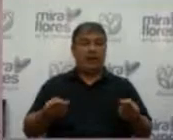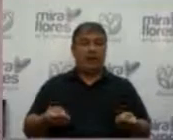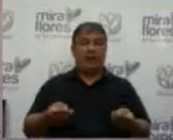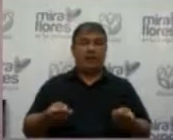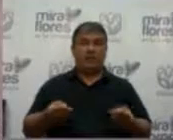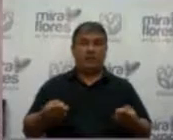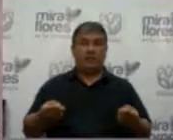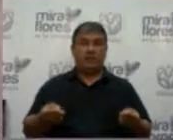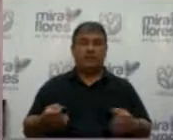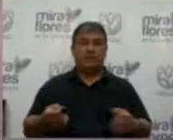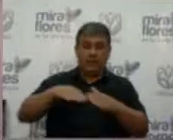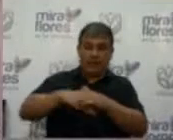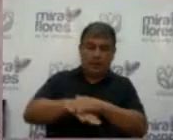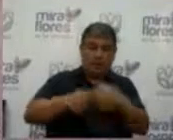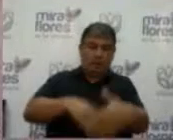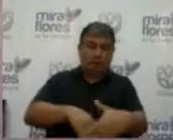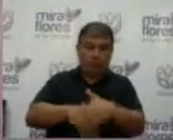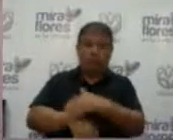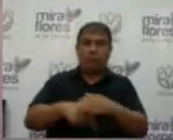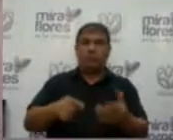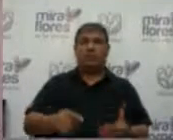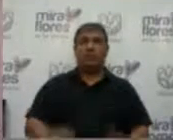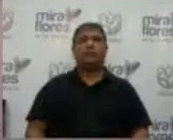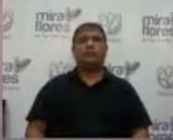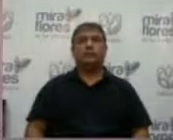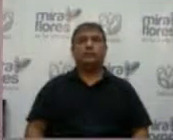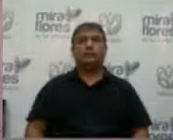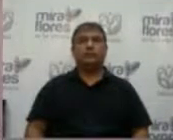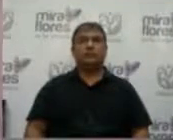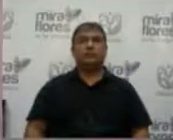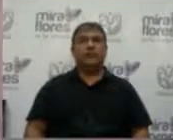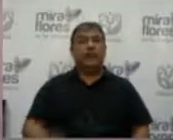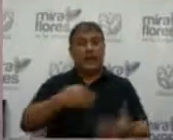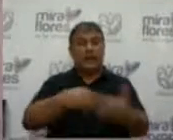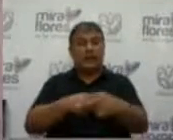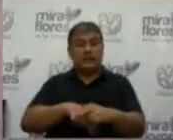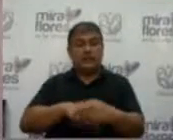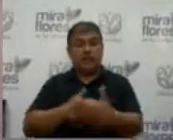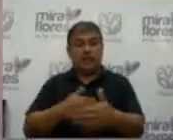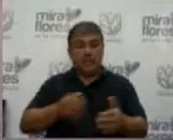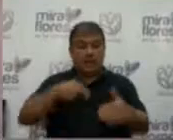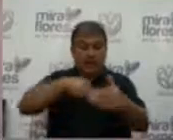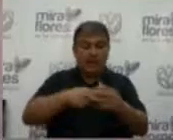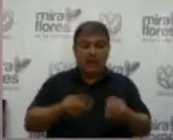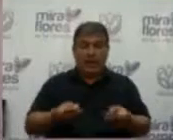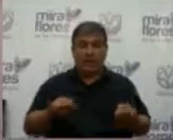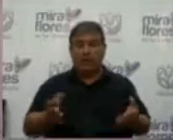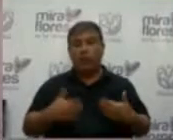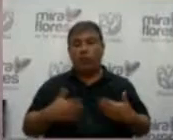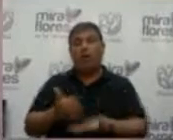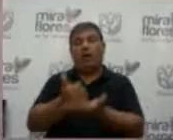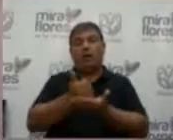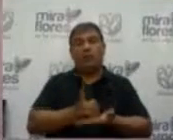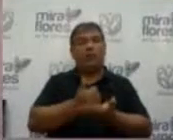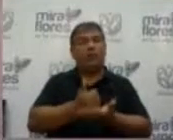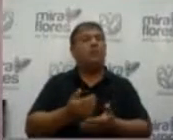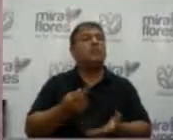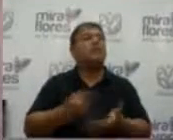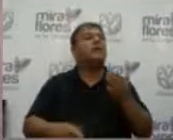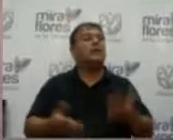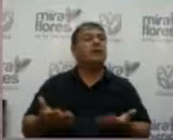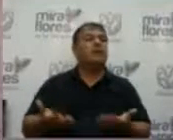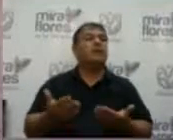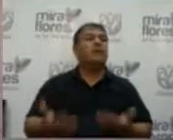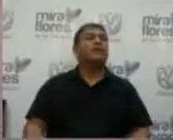al interior de estos contenedores. Y esas herramientas pueden servir para lo que